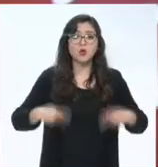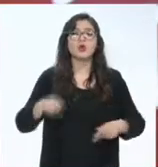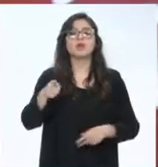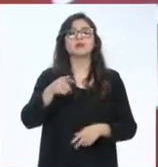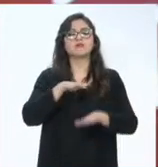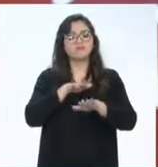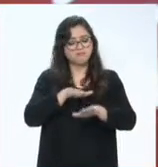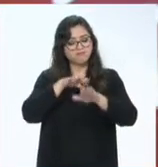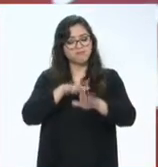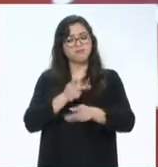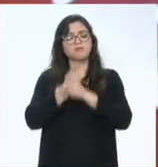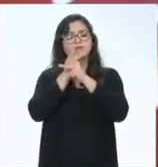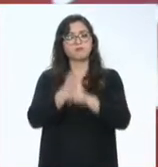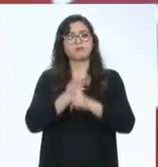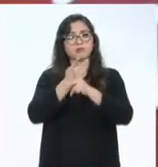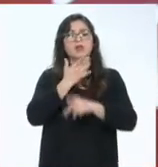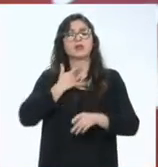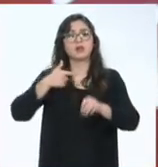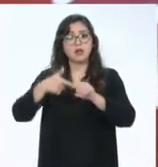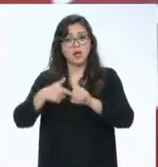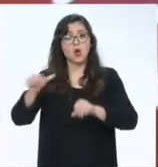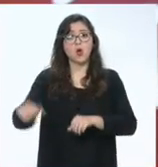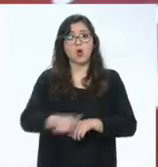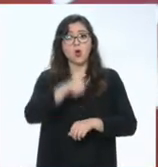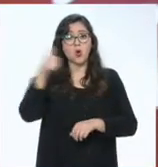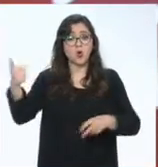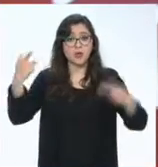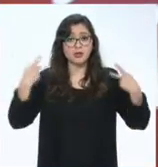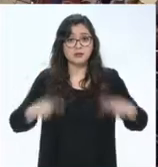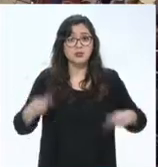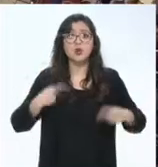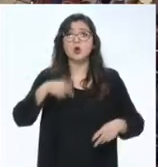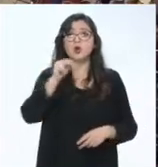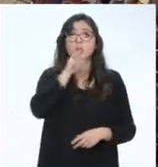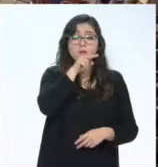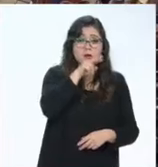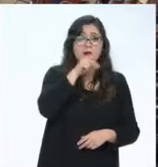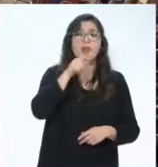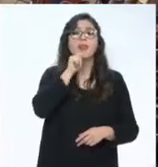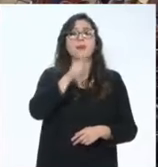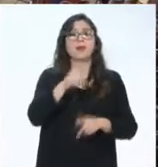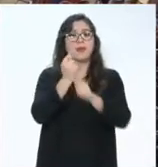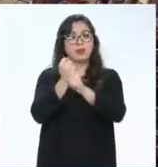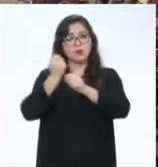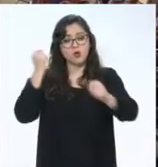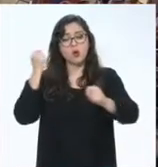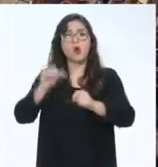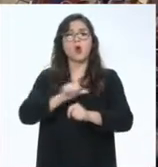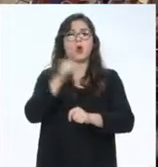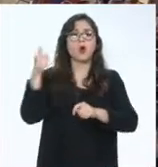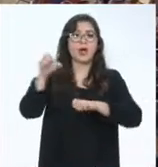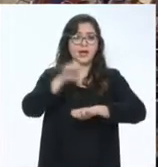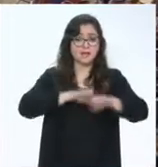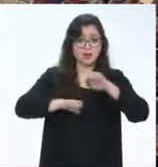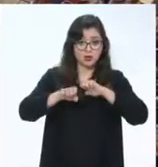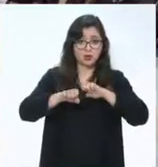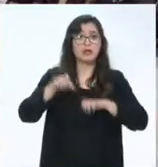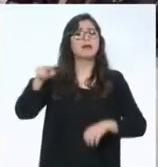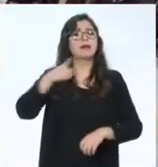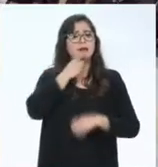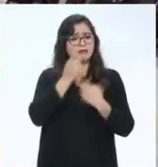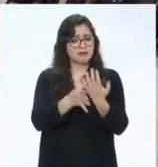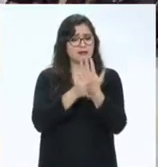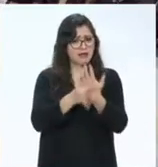hidrocarburos, a quienes no han caído en pánico, a los transportistas y también a los empresarios. El mandatario reiteró que no hay escasez ya que se cuenta